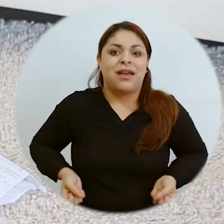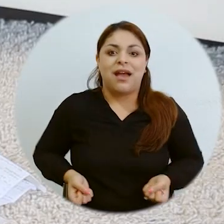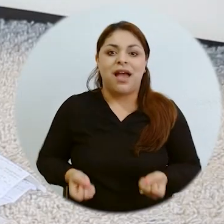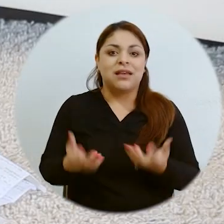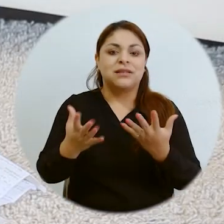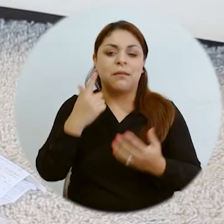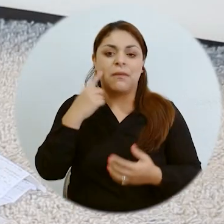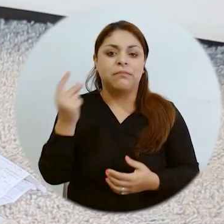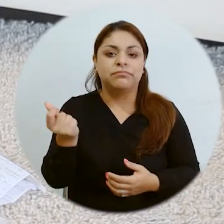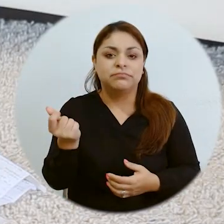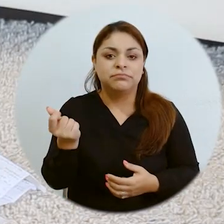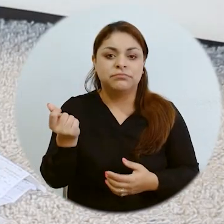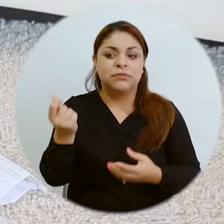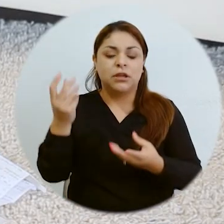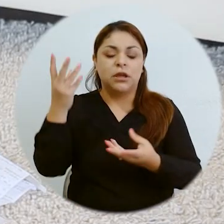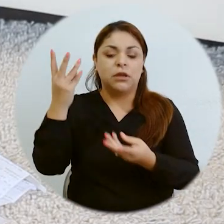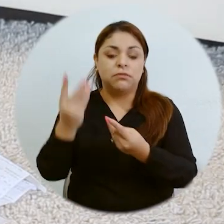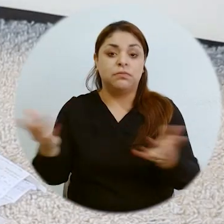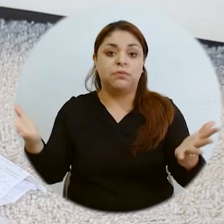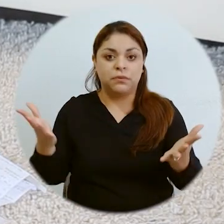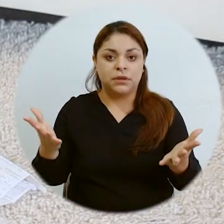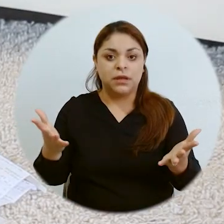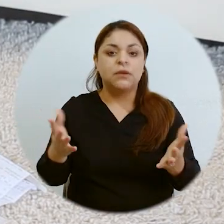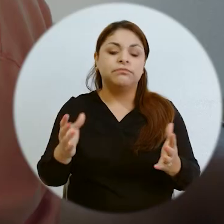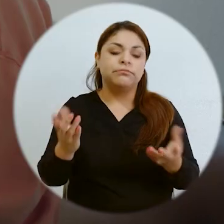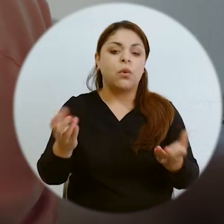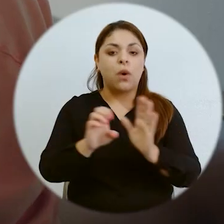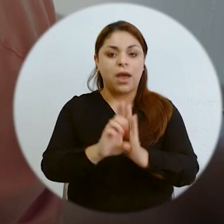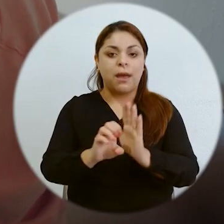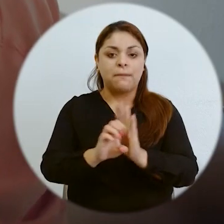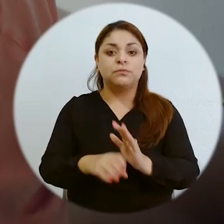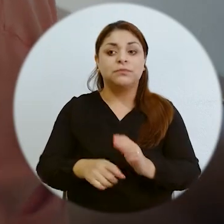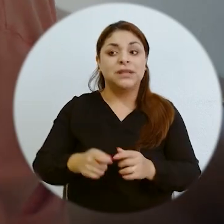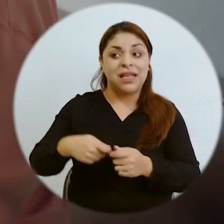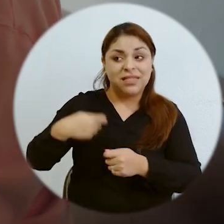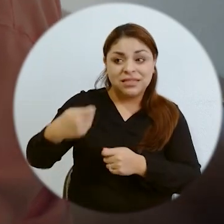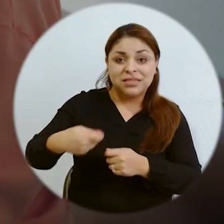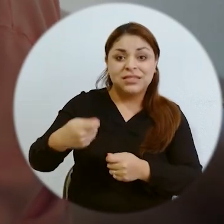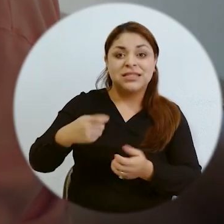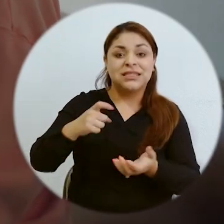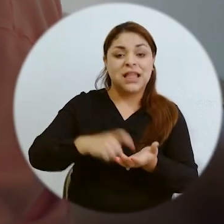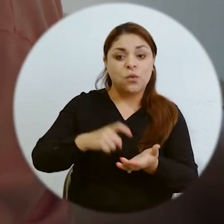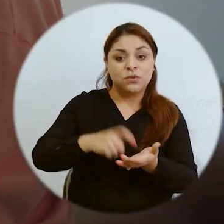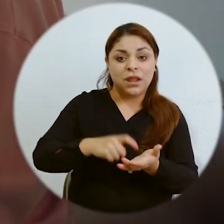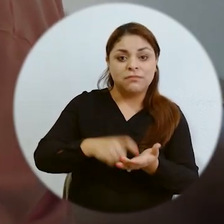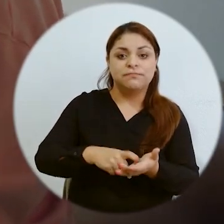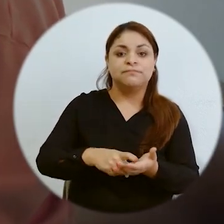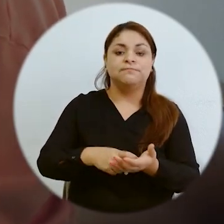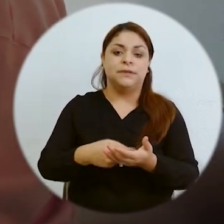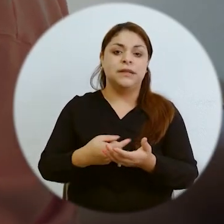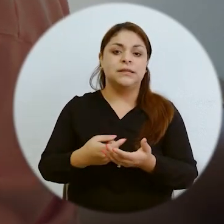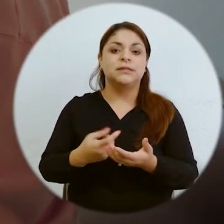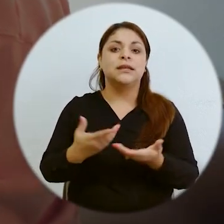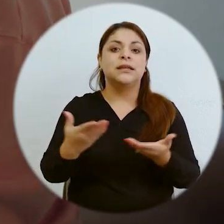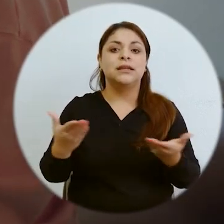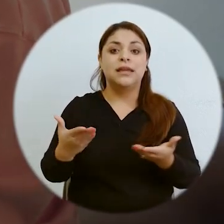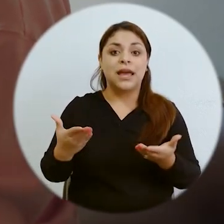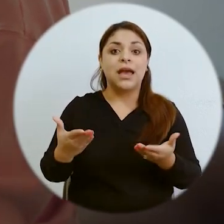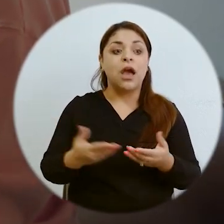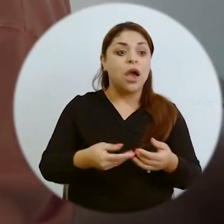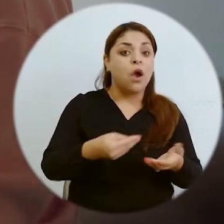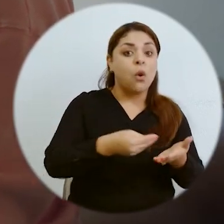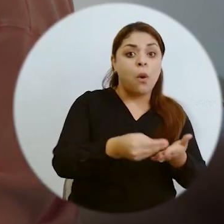para gastar inmediatamente. O peor aún, rompemos la regla esencial de la deuda que plantea que lo que es activo circulante, o sea, consumo de corto plazo,